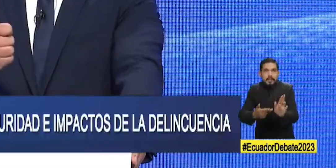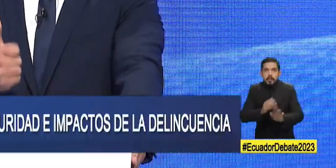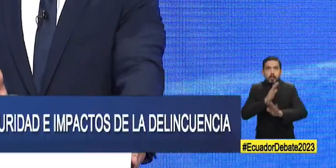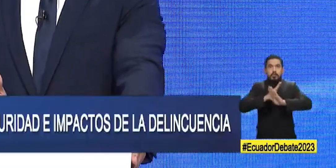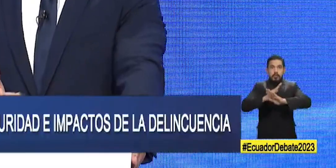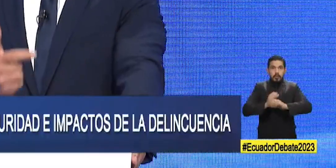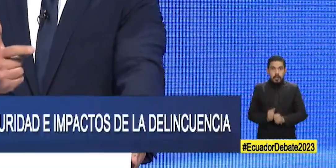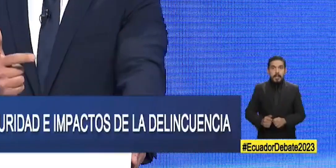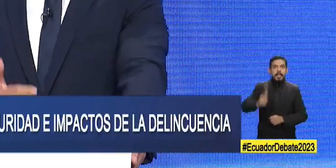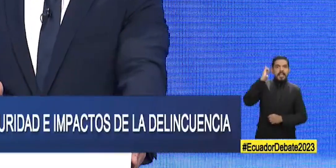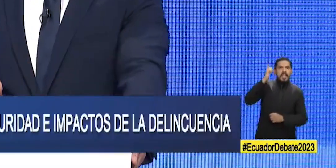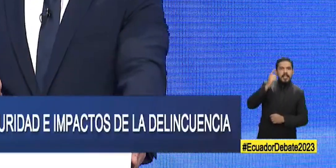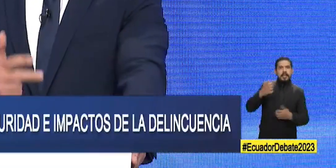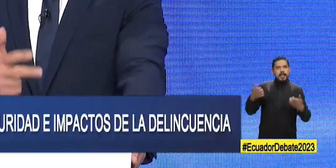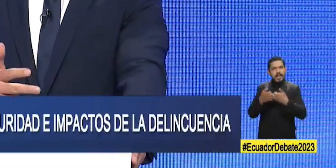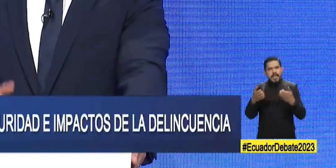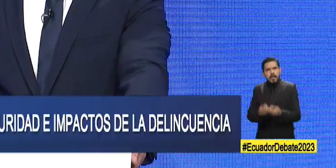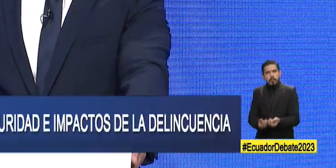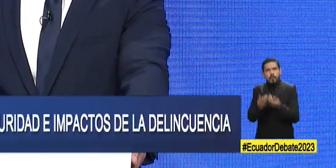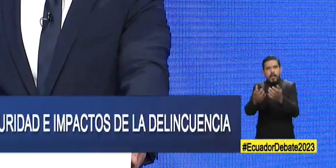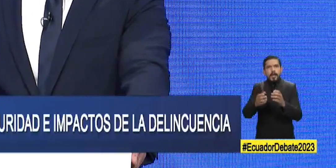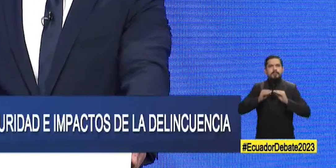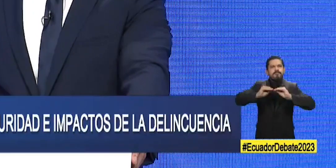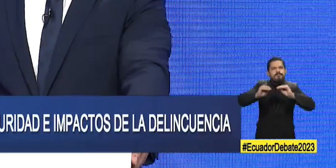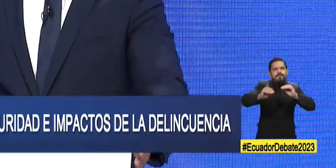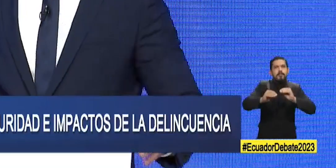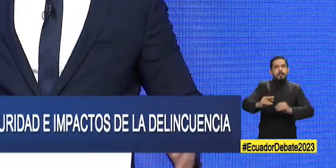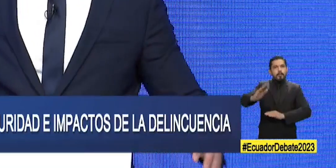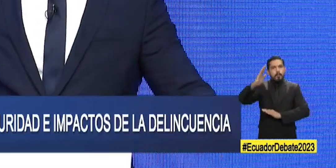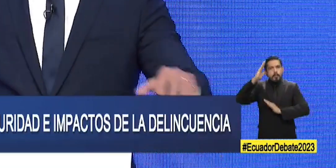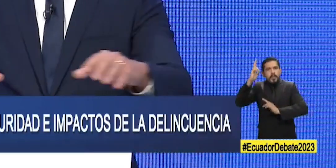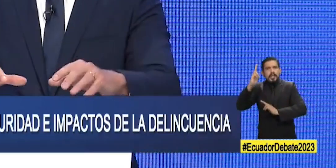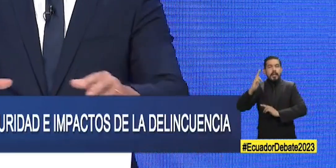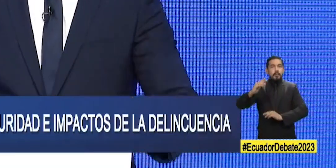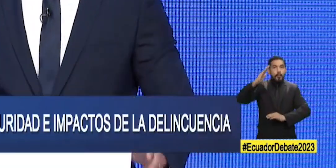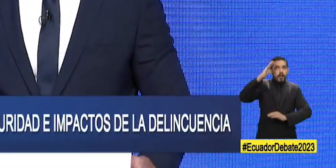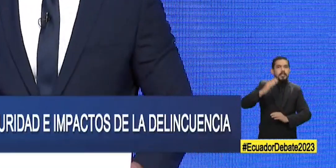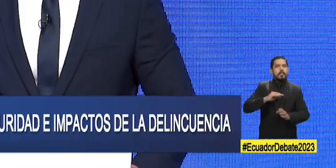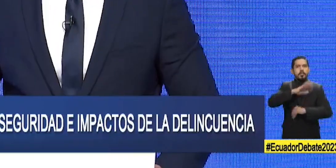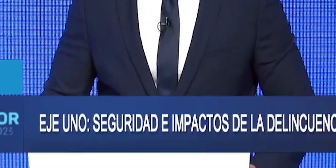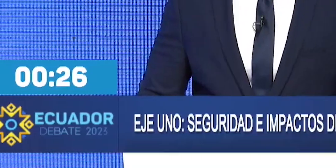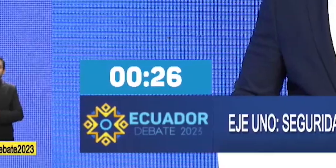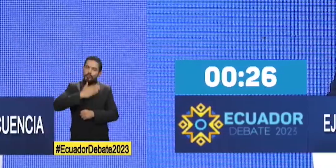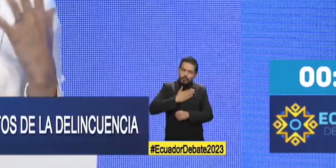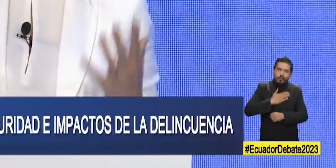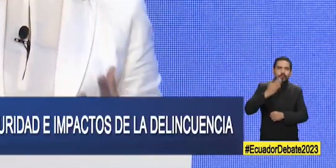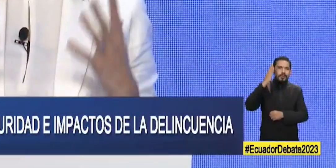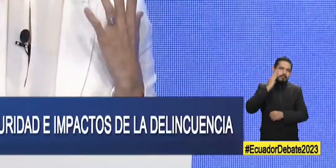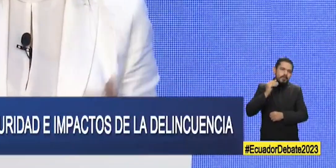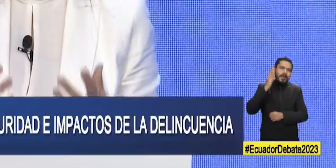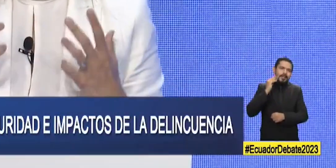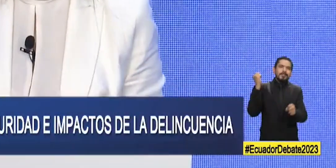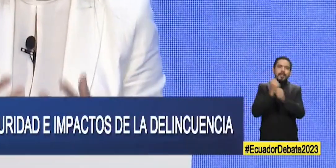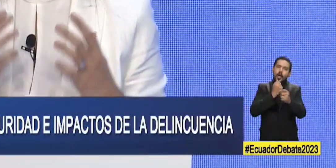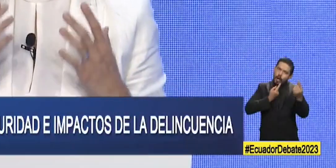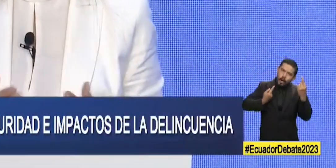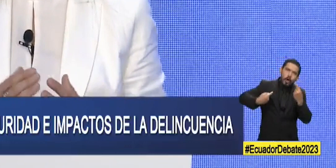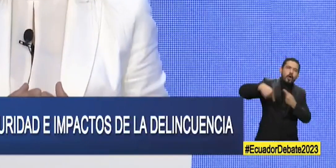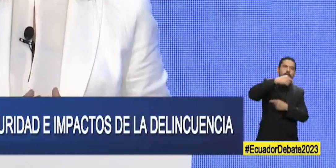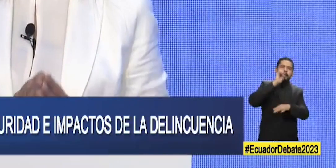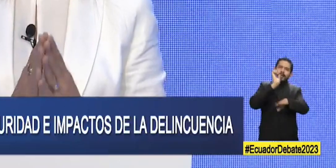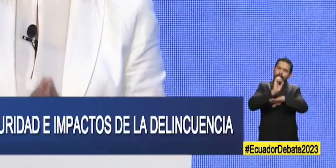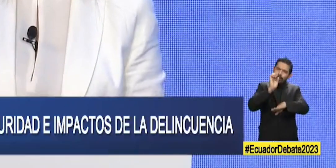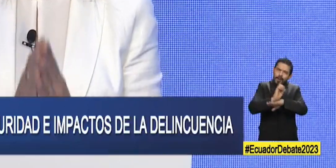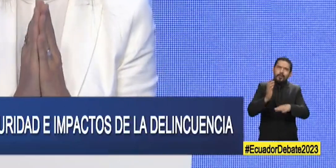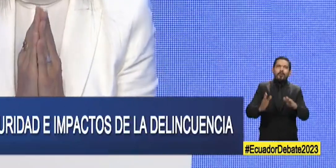lidera equipar y entrenar nuestras fuerzas del orden e integrar todas las fuentes de inteligencia vamos a volver a hacer